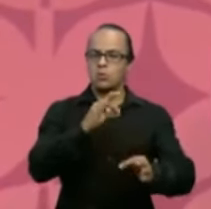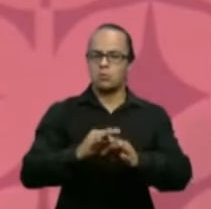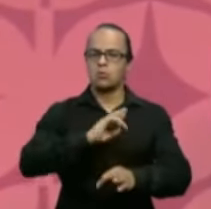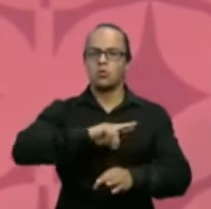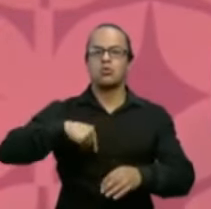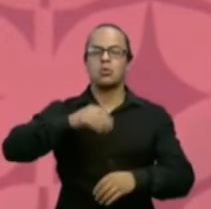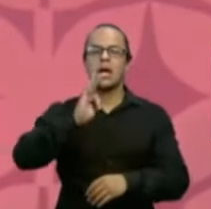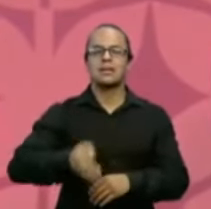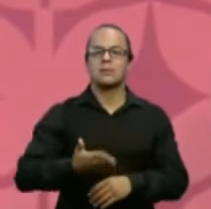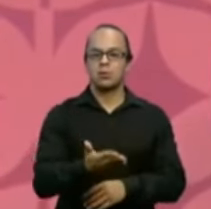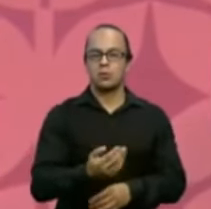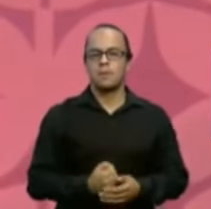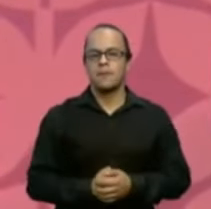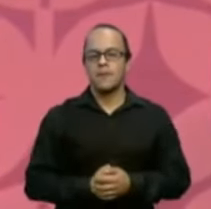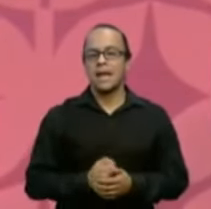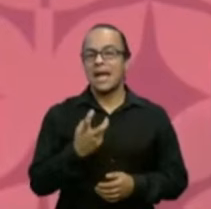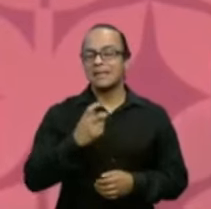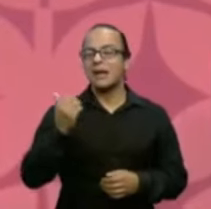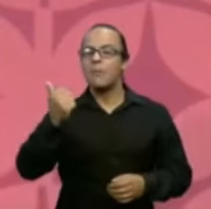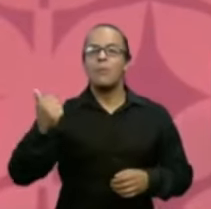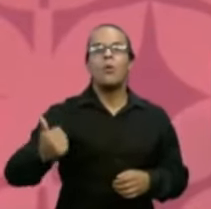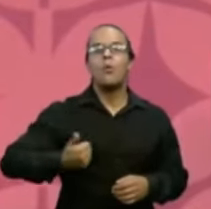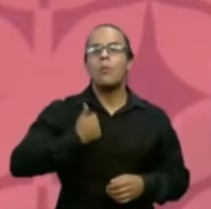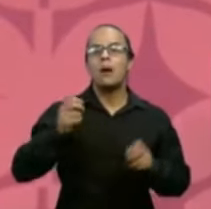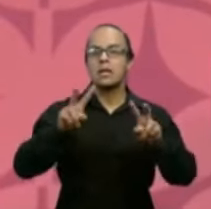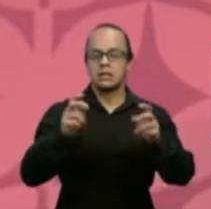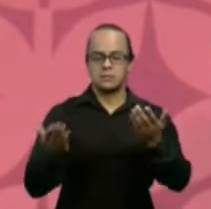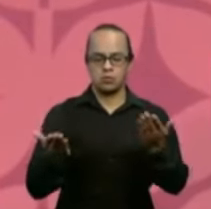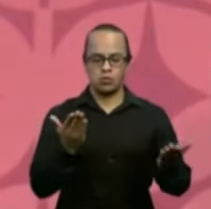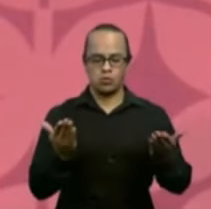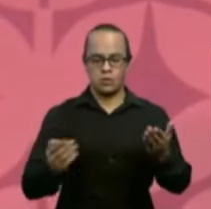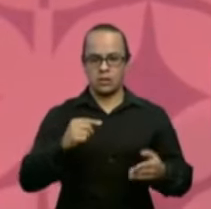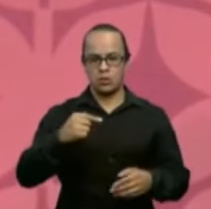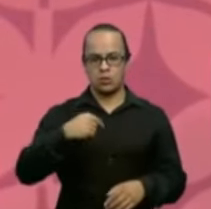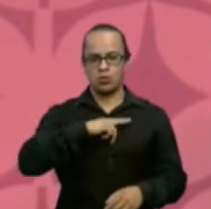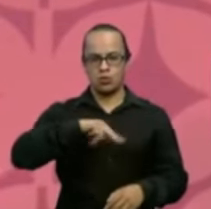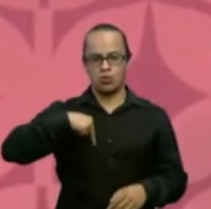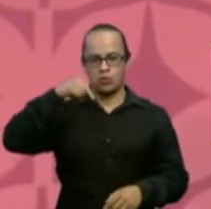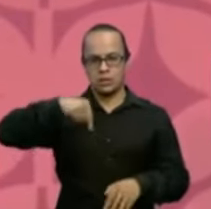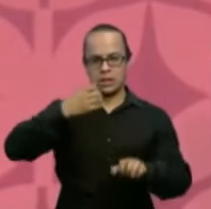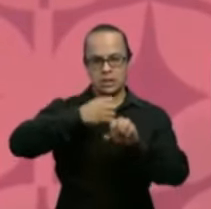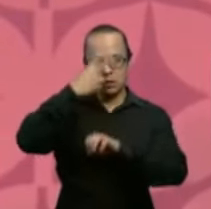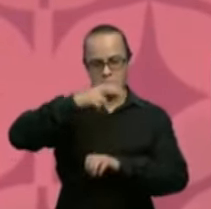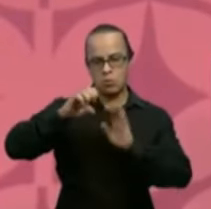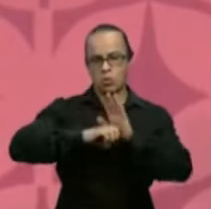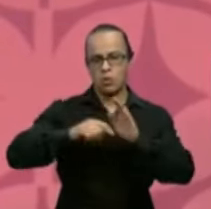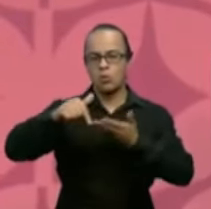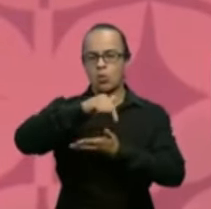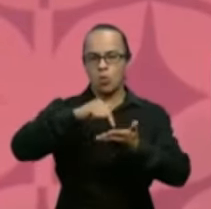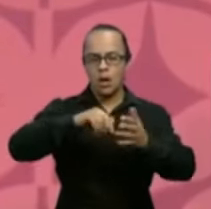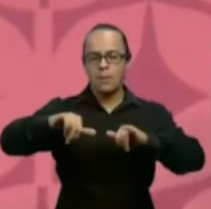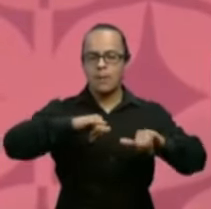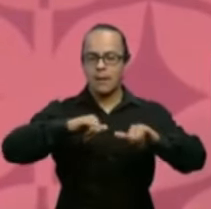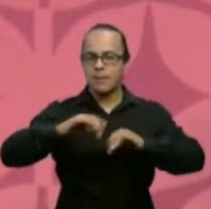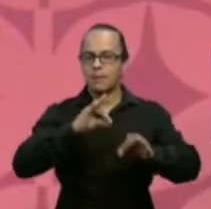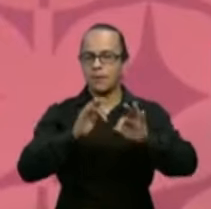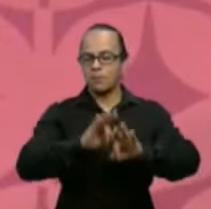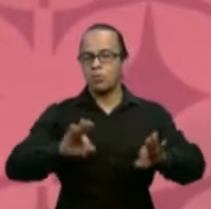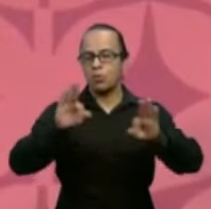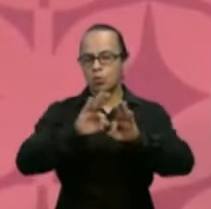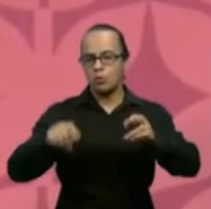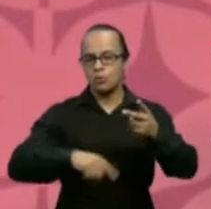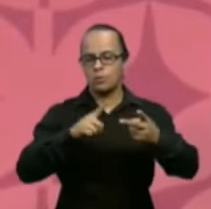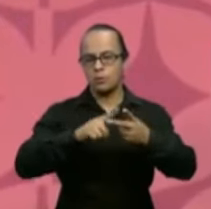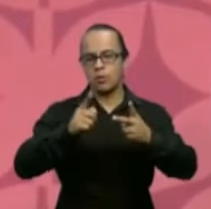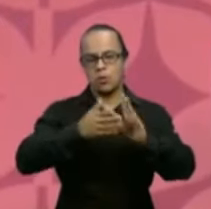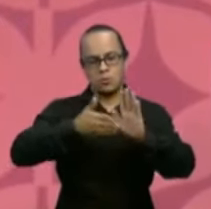propuestas. Aprovecharemos las ventajas comparativas que tiene nuestro Estado, como su ubicación geográfica, la infraestructura